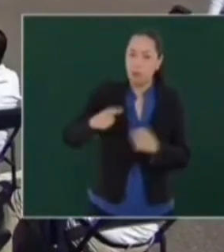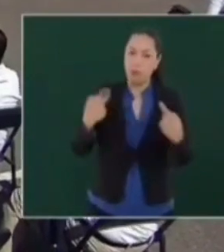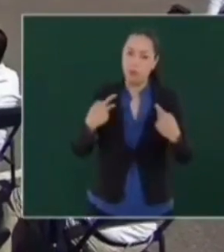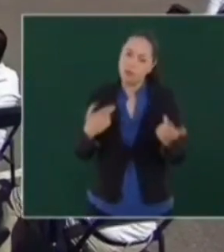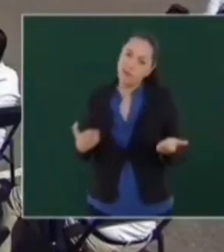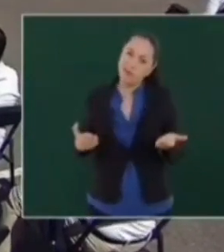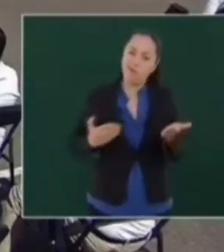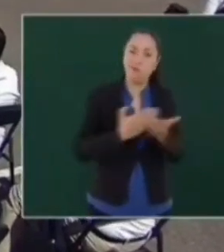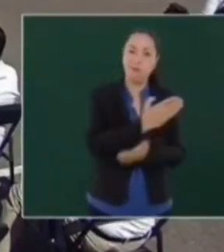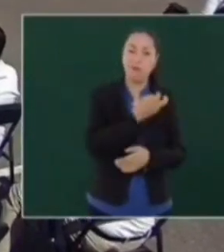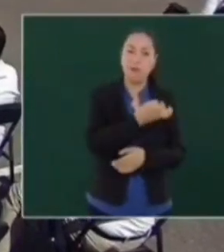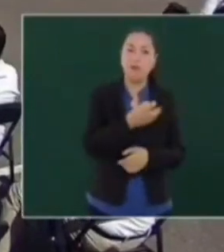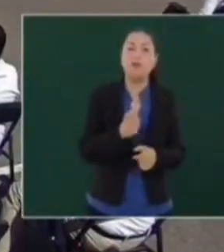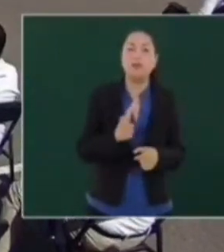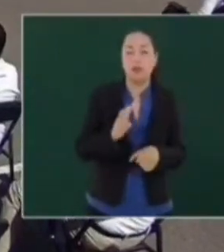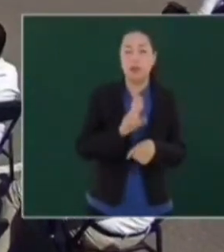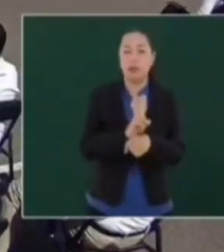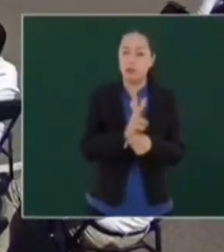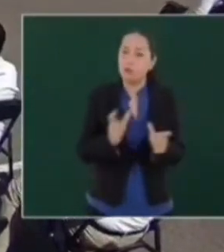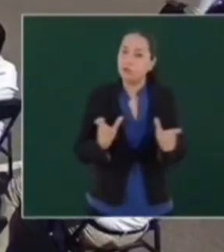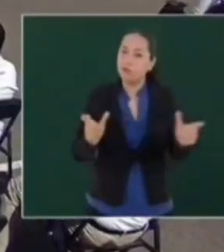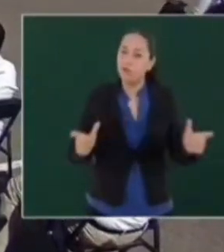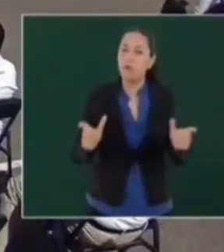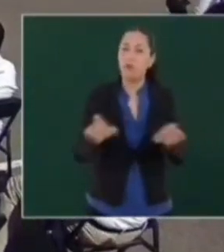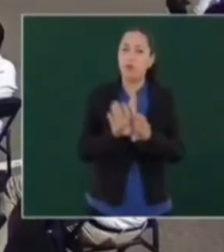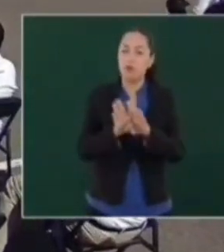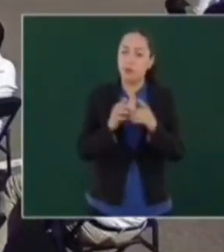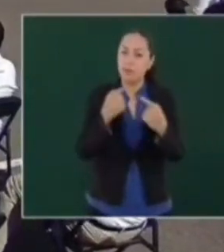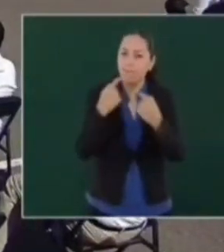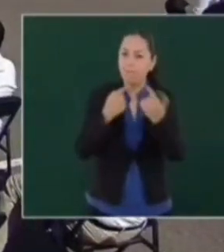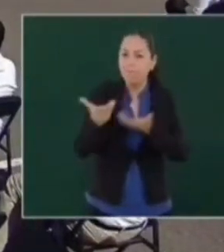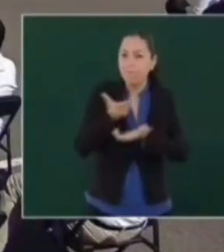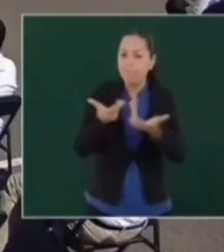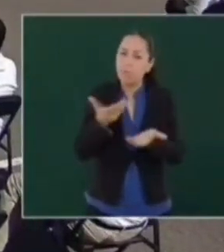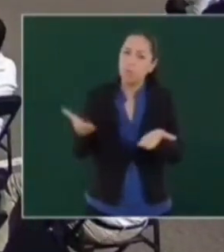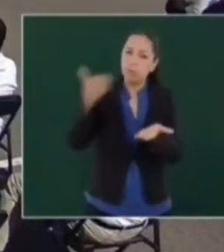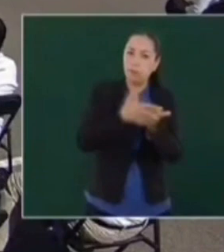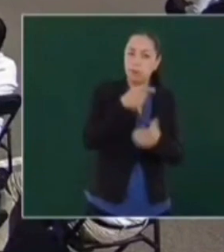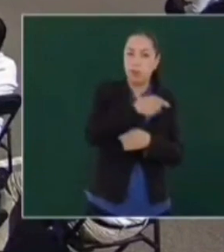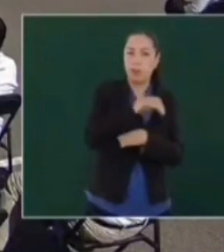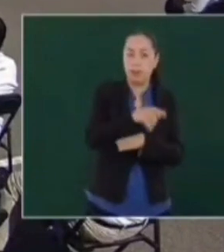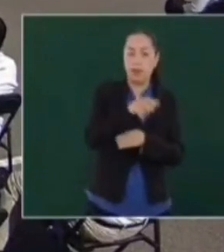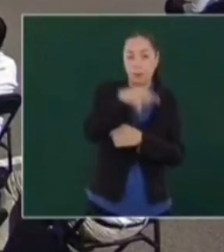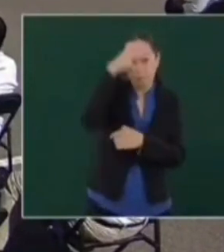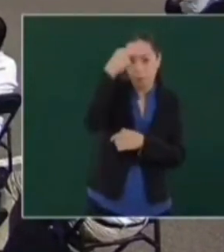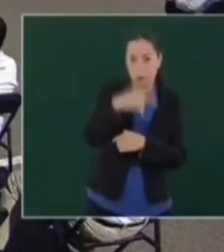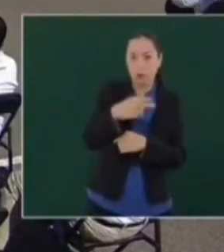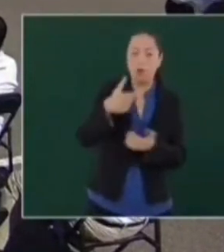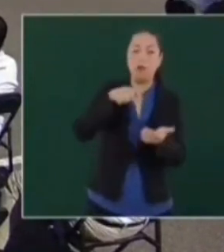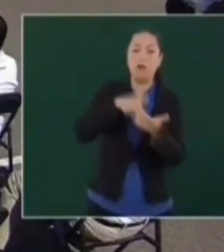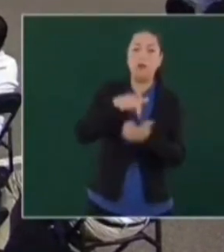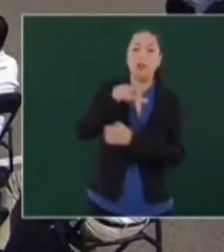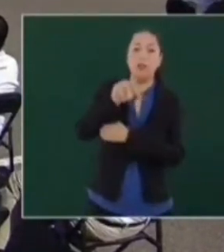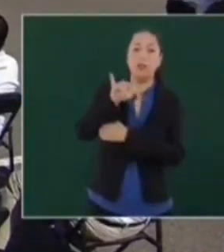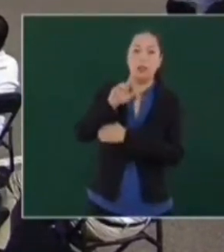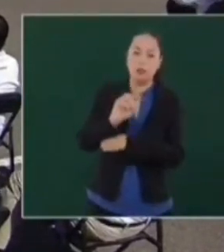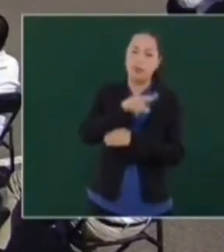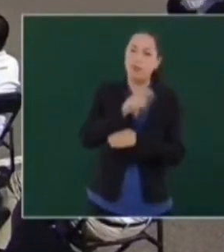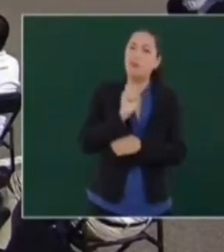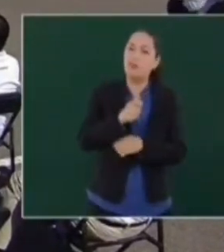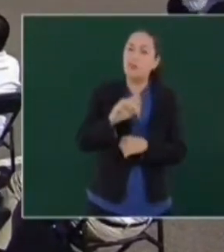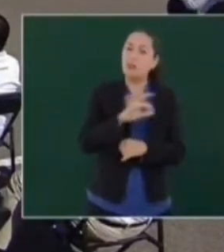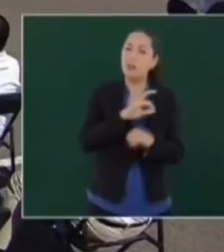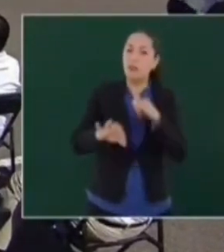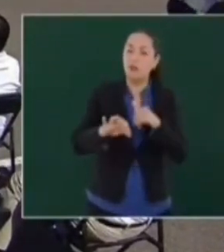Ecuador desplegaron un operativo en las inmediaciones de la Embajada de México en Quito, que culminó con el ingreso